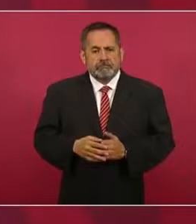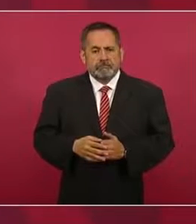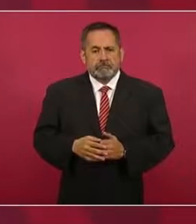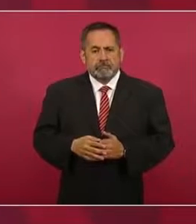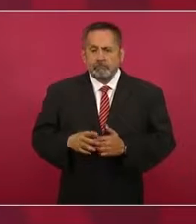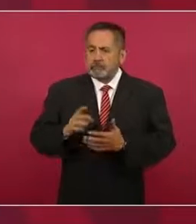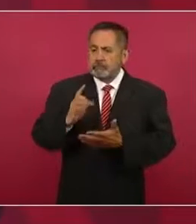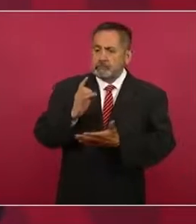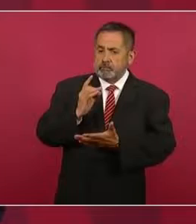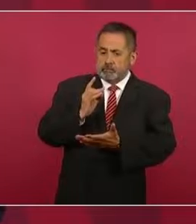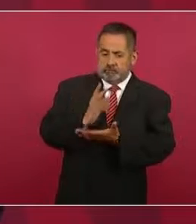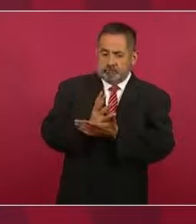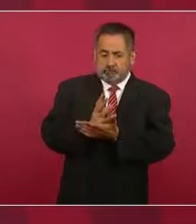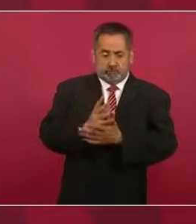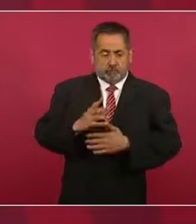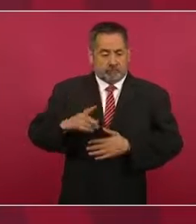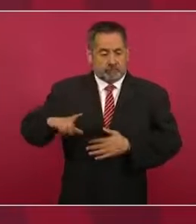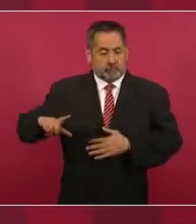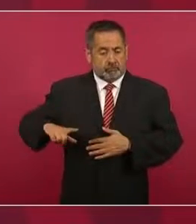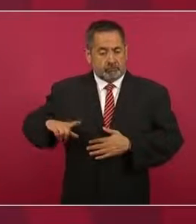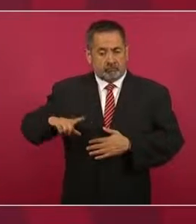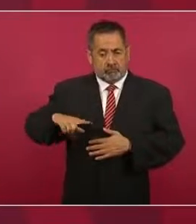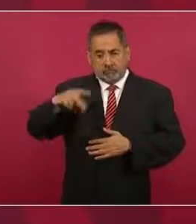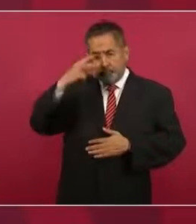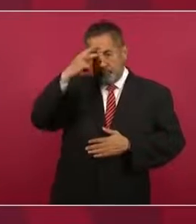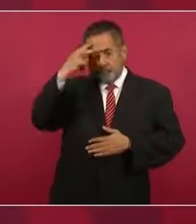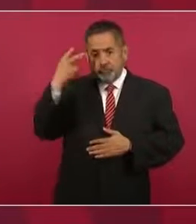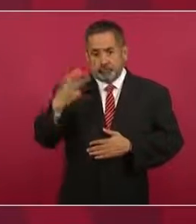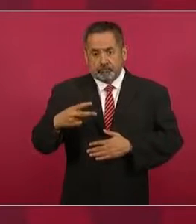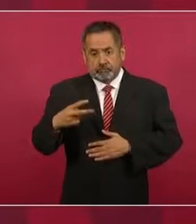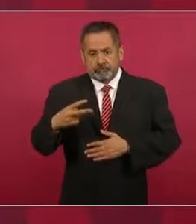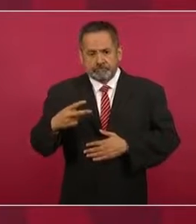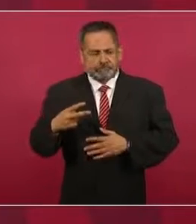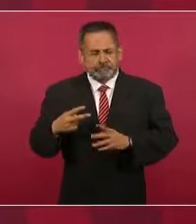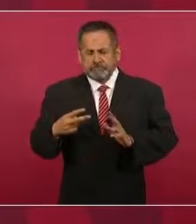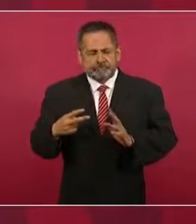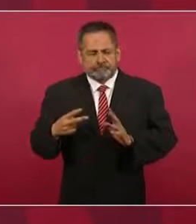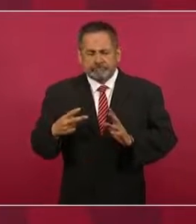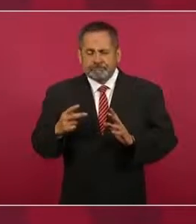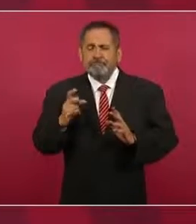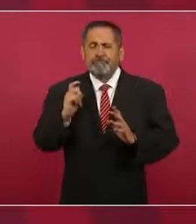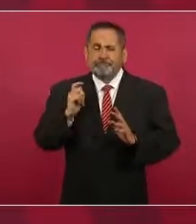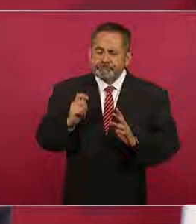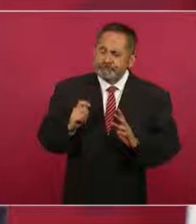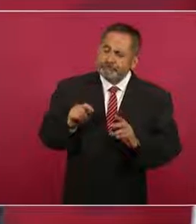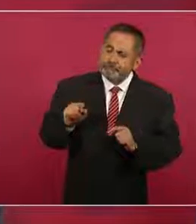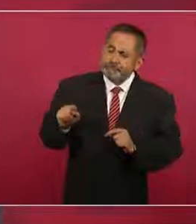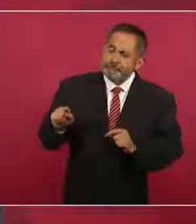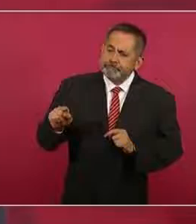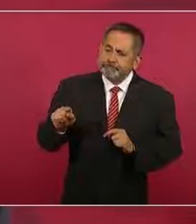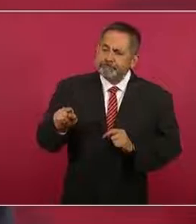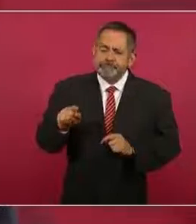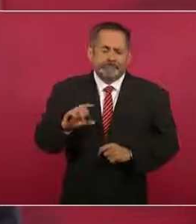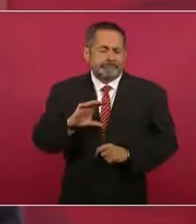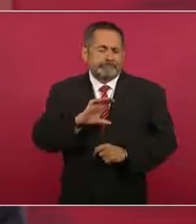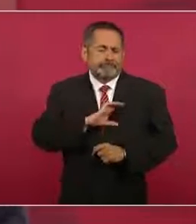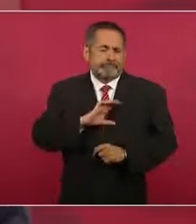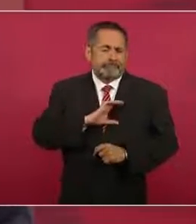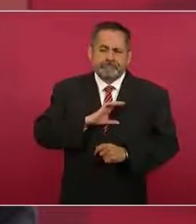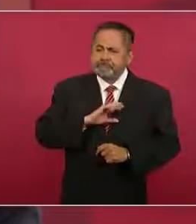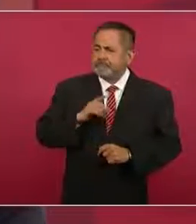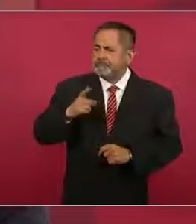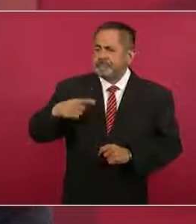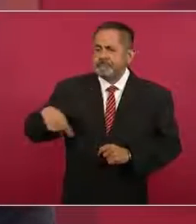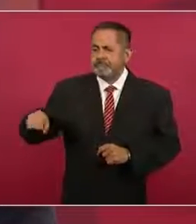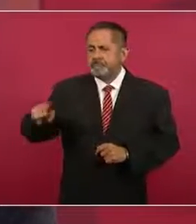del gobierno de México, sino fundamentalmente el cariño, el respeto que le